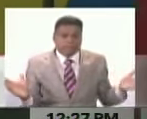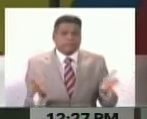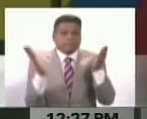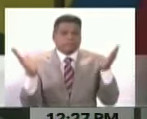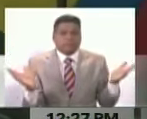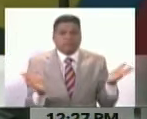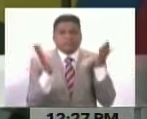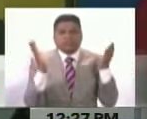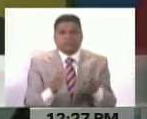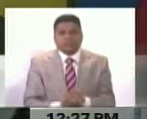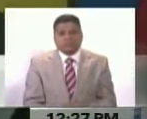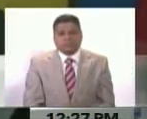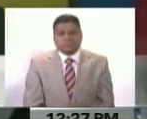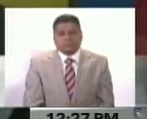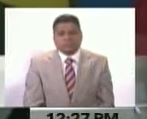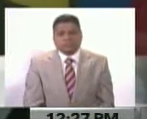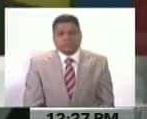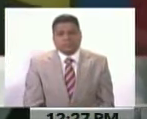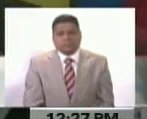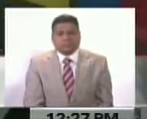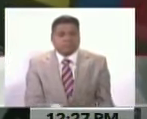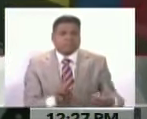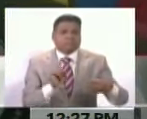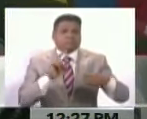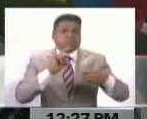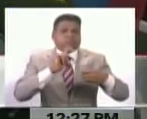un instrumento vinculante en las Naciones Unidas